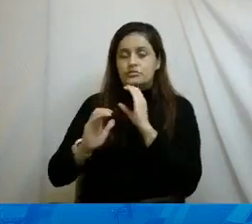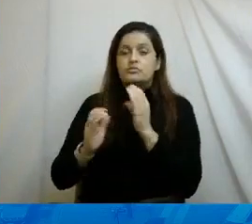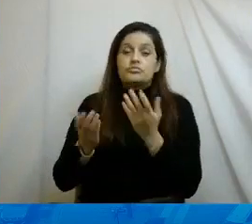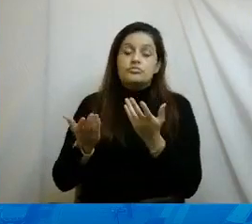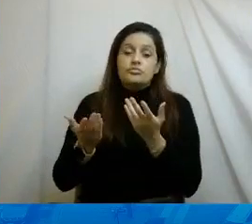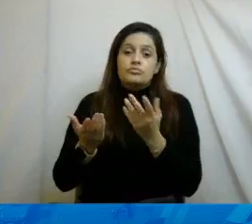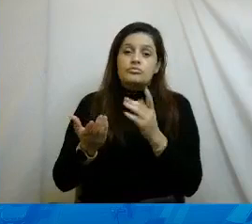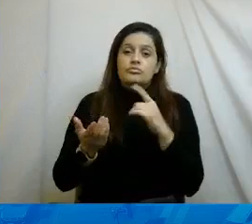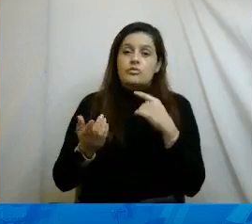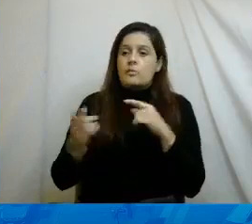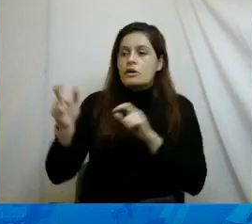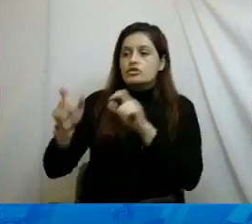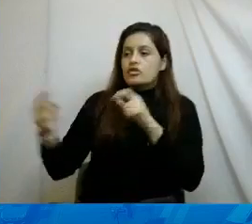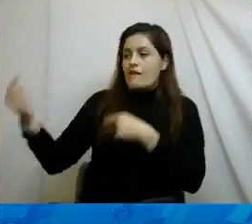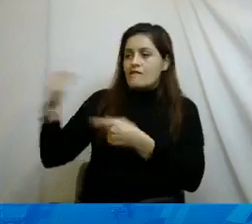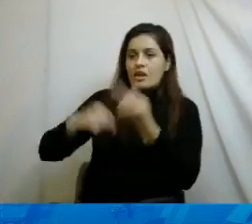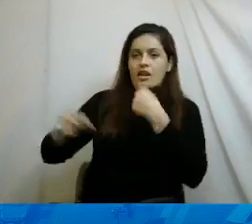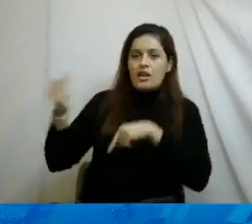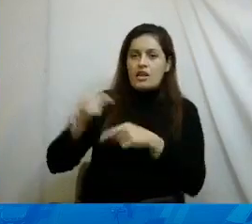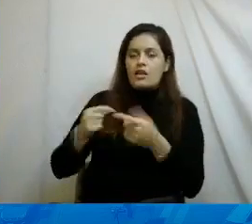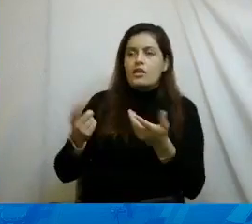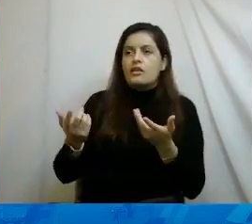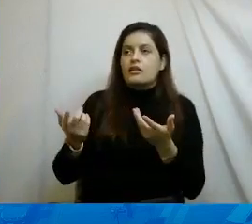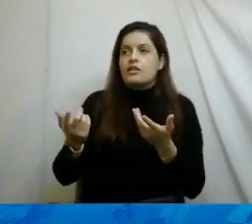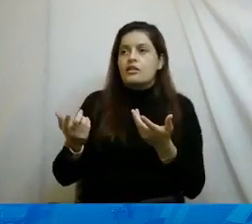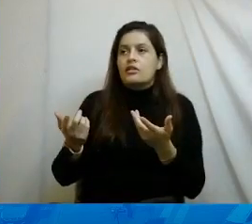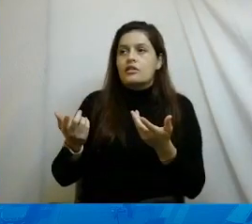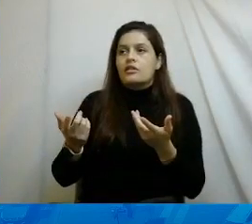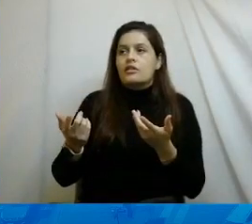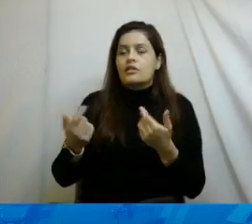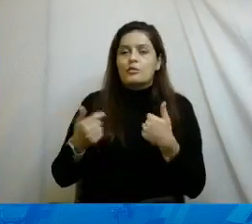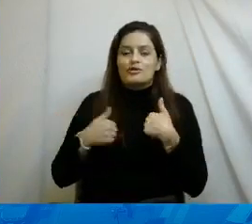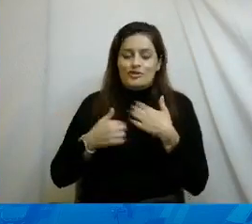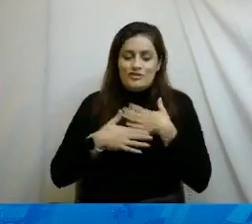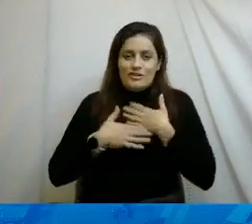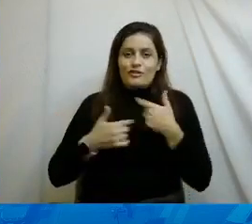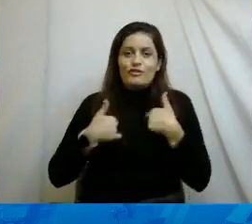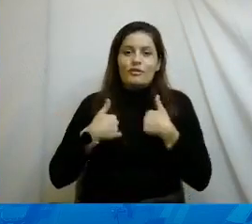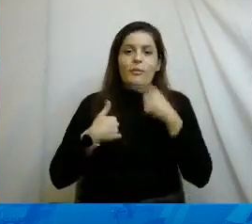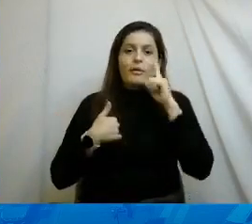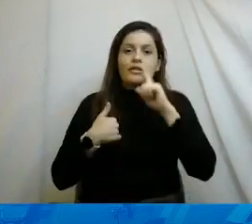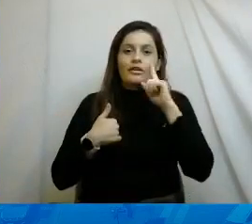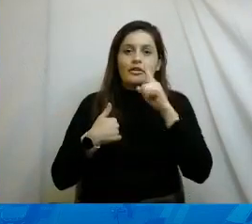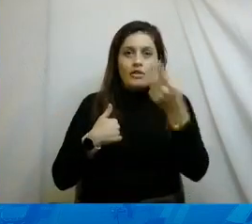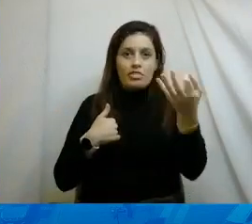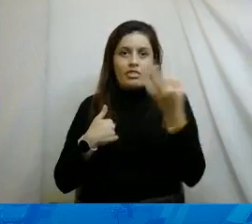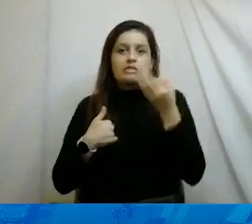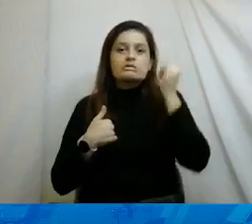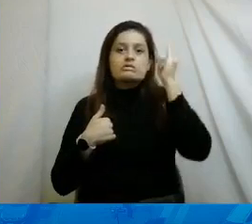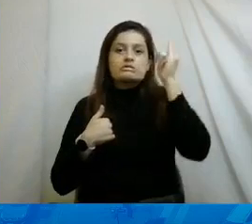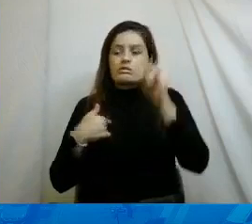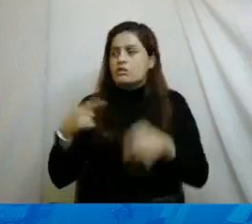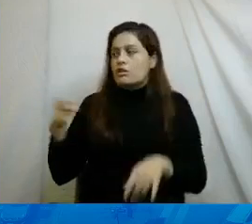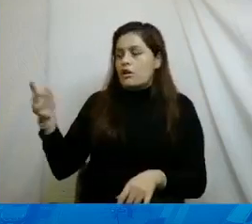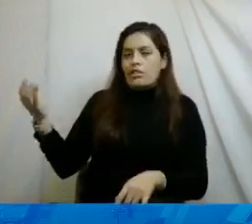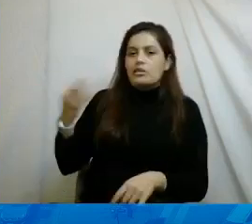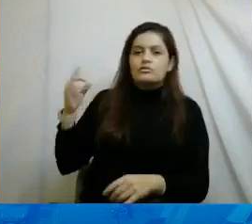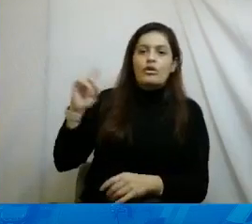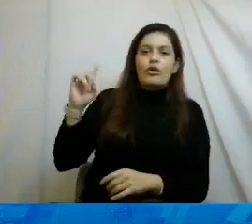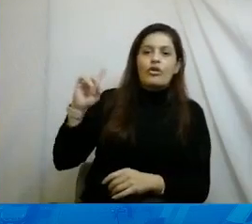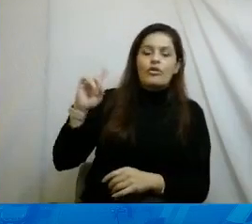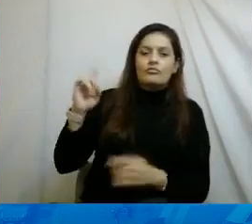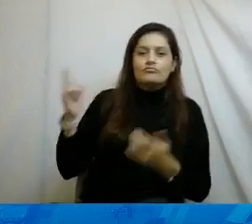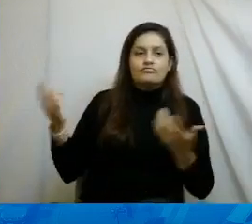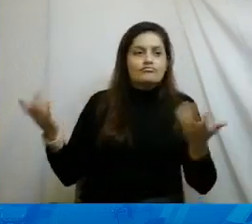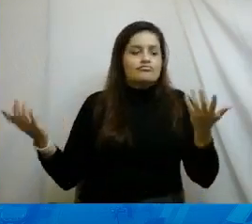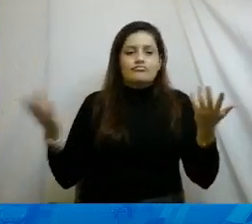nosotros no venir al consejo, porque yo siento que estoy quedando mentiroso. Si usted me dice que sí se está realizando y a mí los dirigentes me dicen que